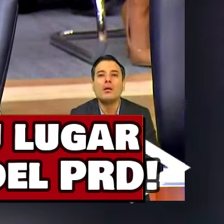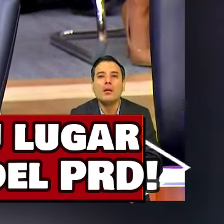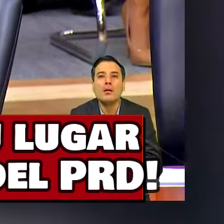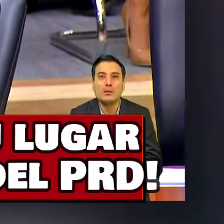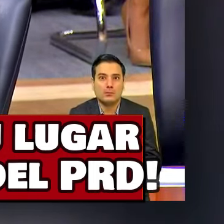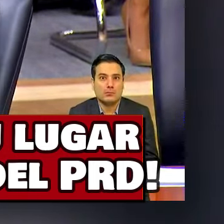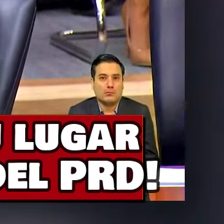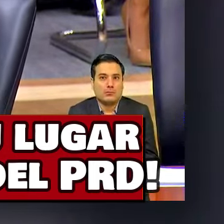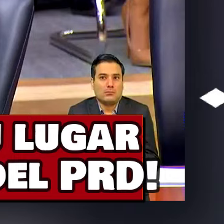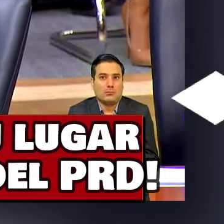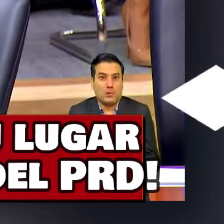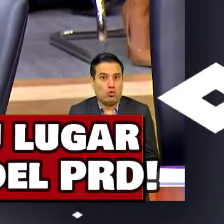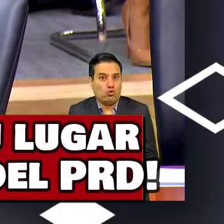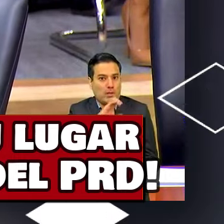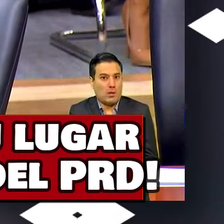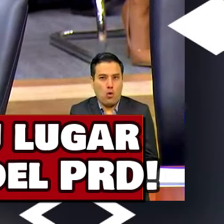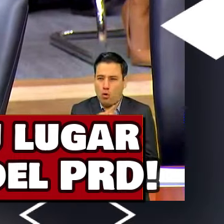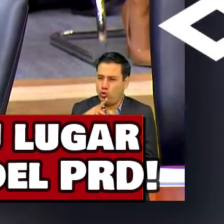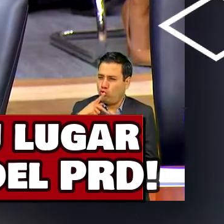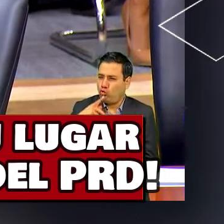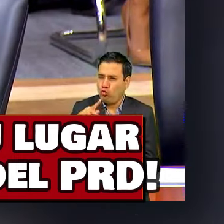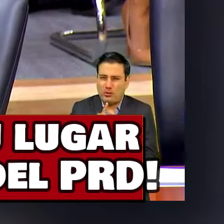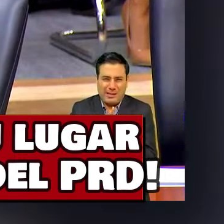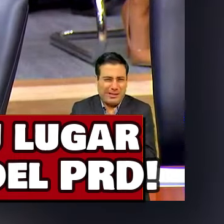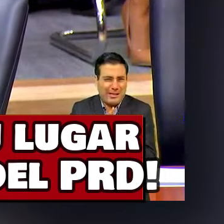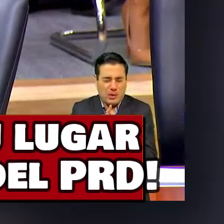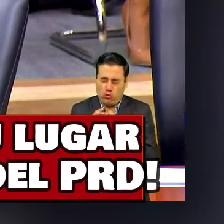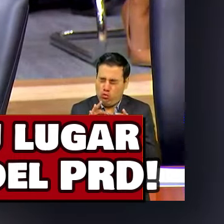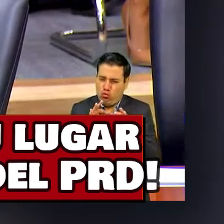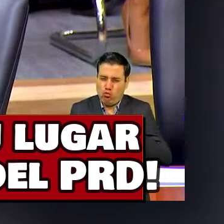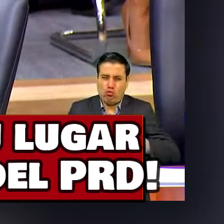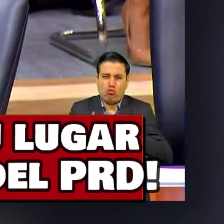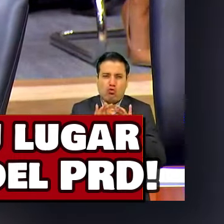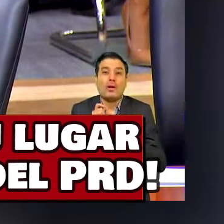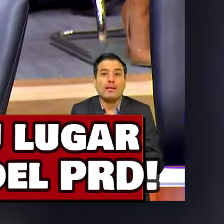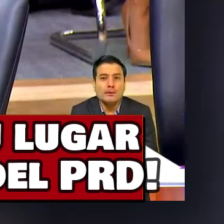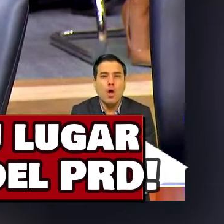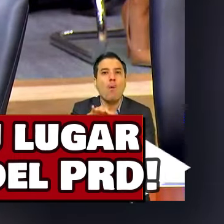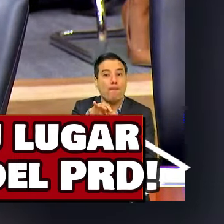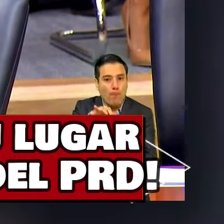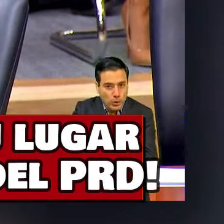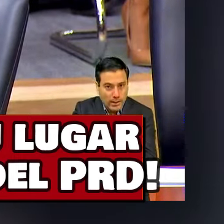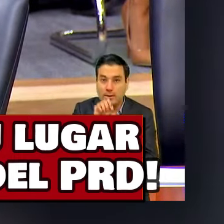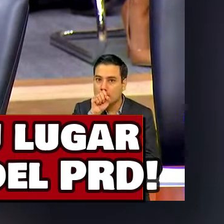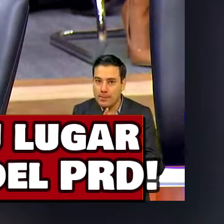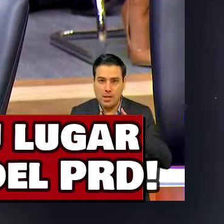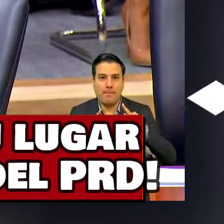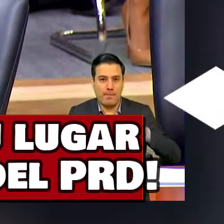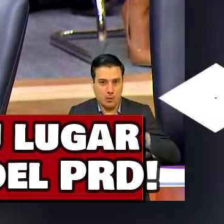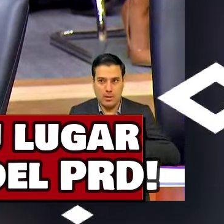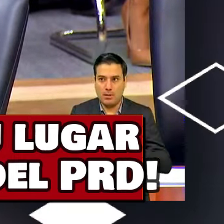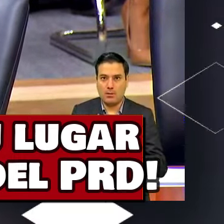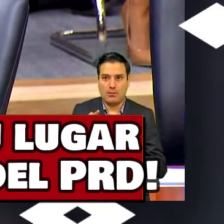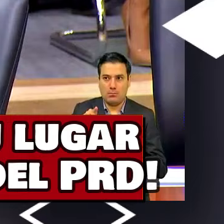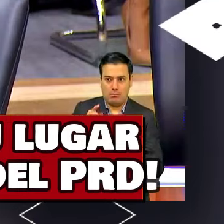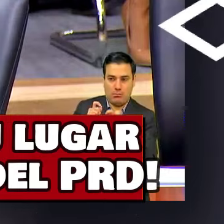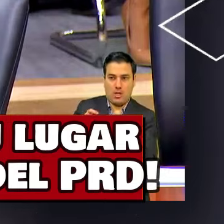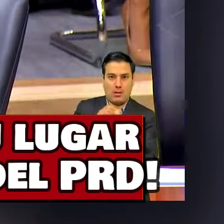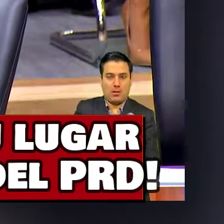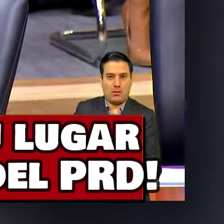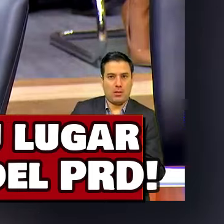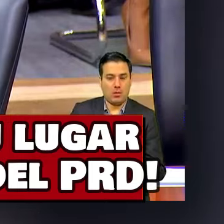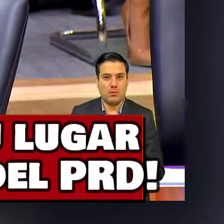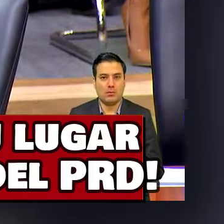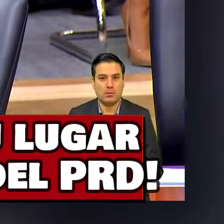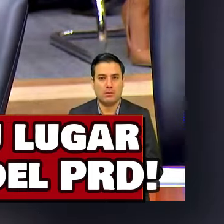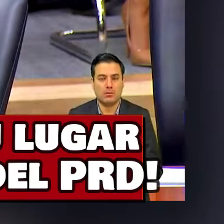derecho más caro que tiene un ciudadano, el derecho no solo a votar, sino a ser votado. Y el que pasen por encima de tu derecho a poder participar, ya de por